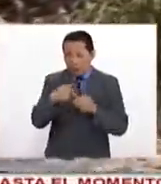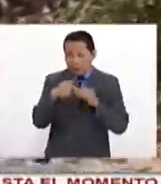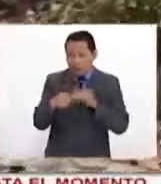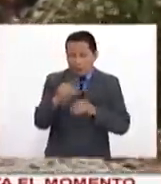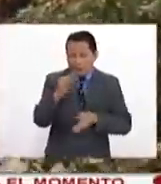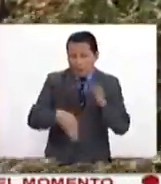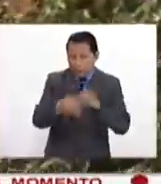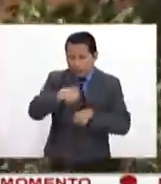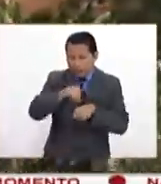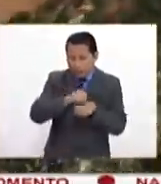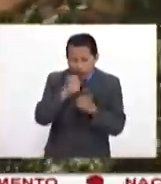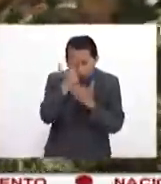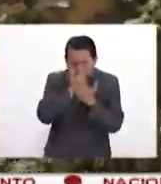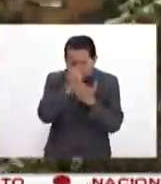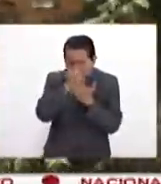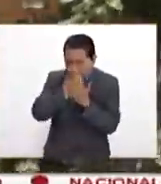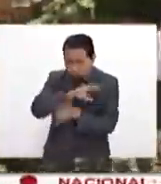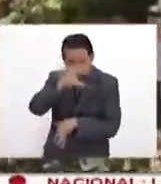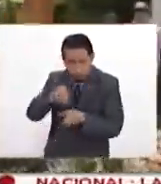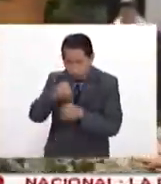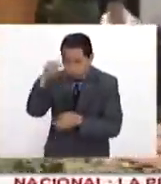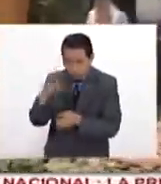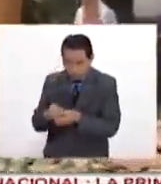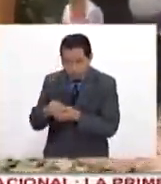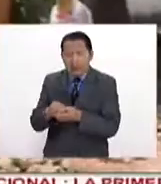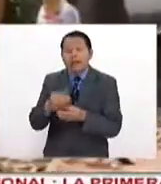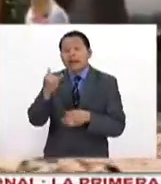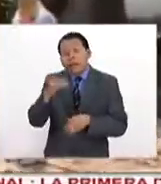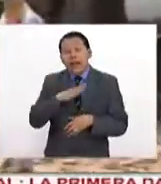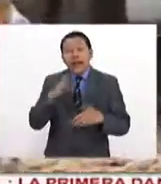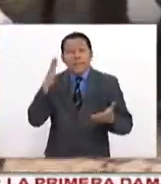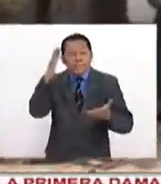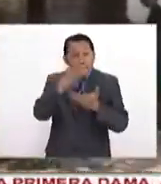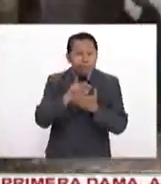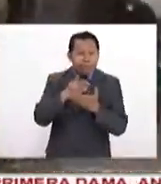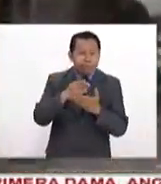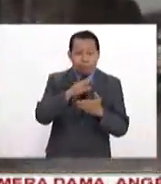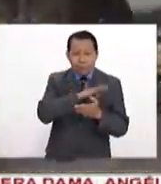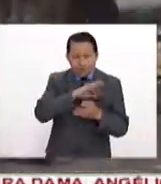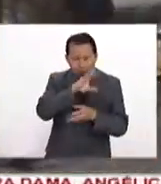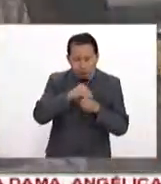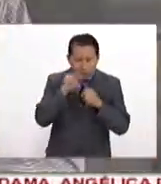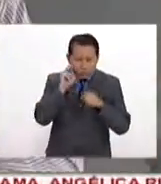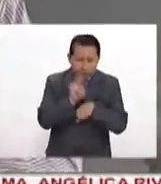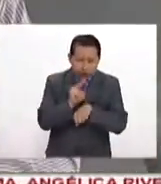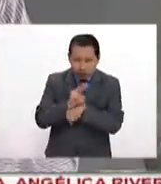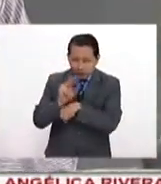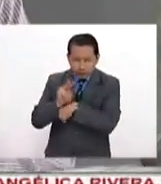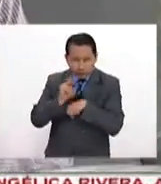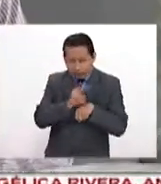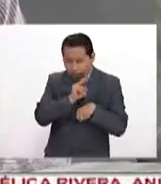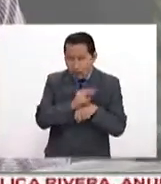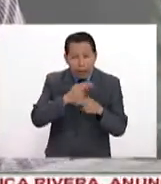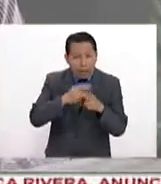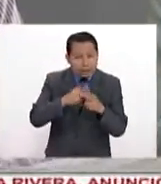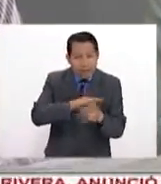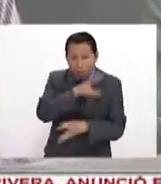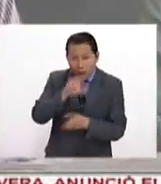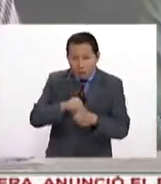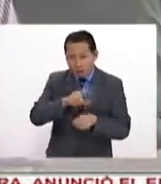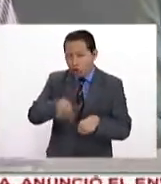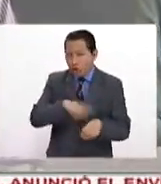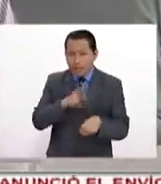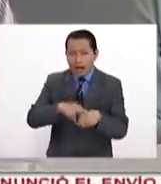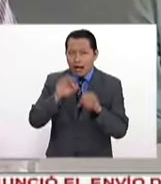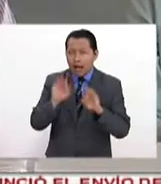último, aseguró que el gobierno federal estará en las comunidades afectadas hasta que todo vuelva a la normalidad. Pero que quede claro, el